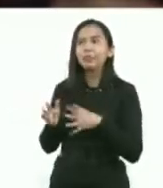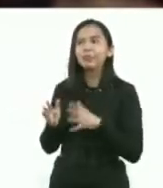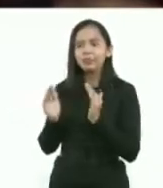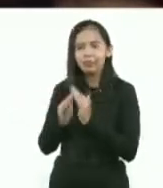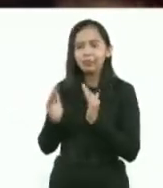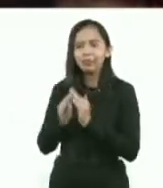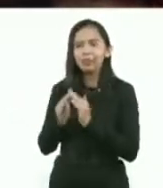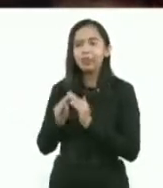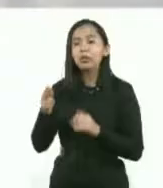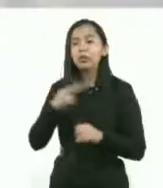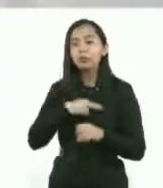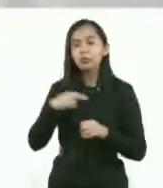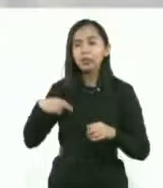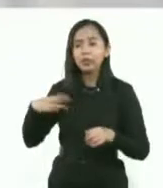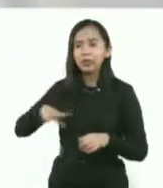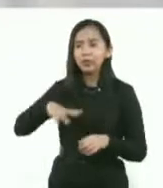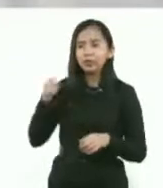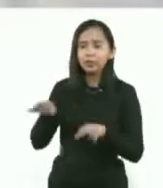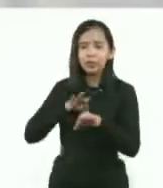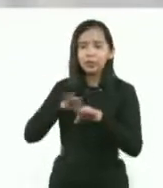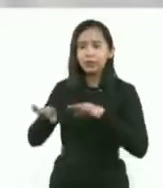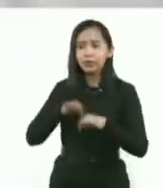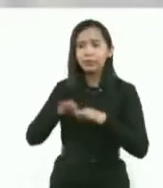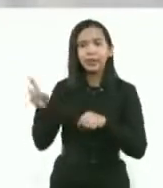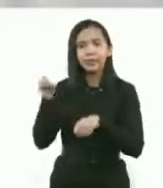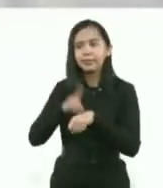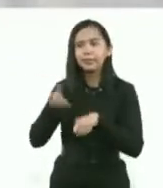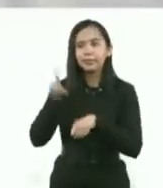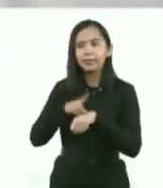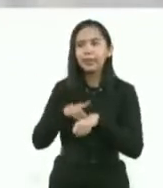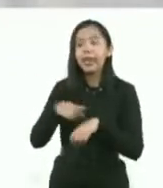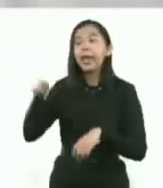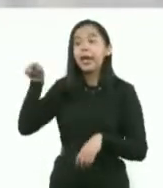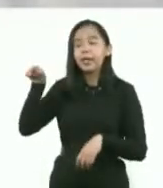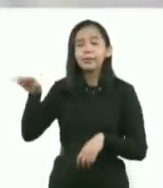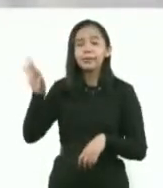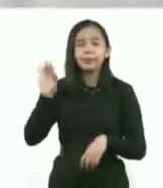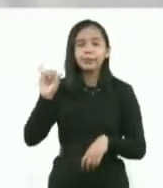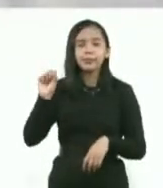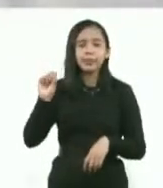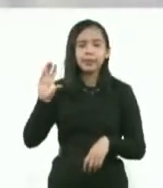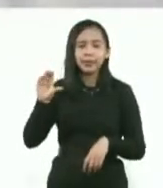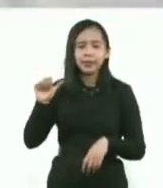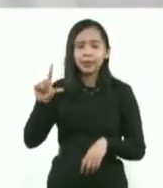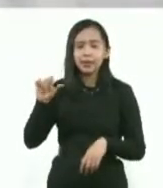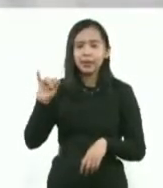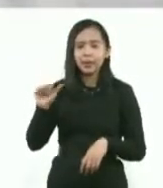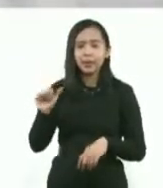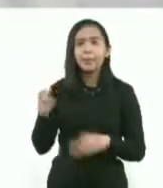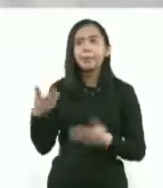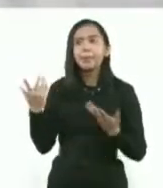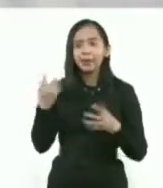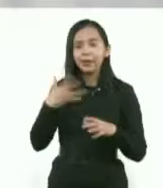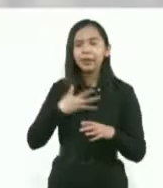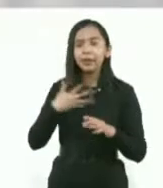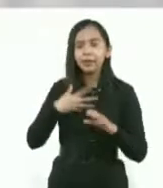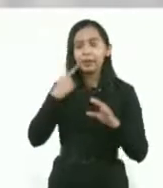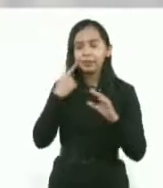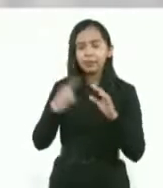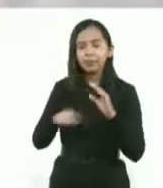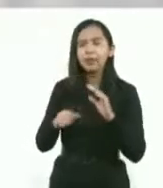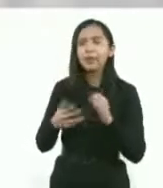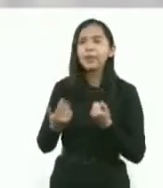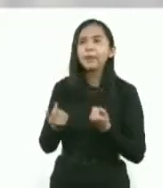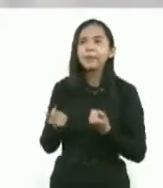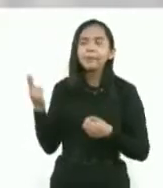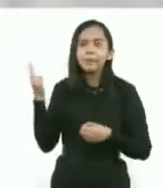Y estamos trabajando todos los días. Hay denuncias en la Fiscalía que no, que tienen que